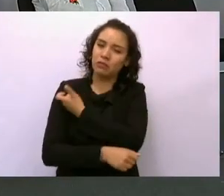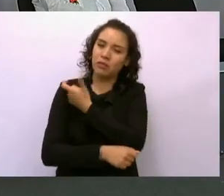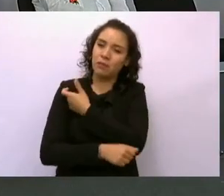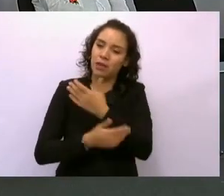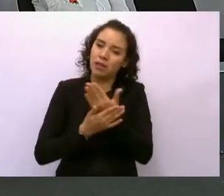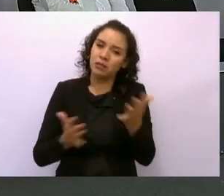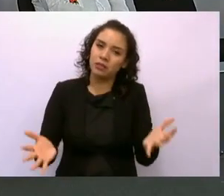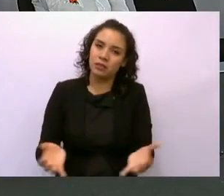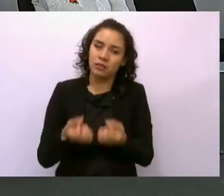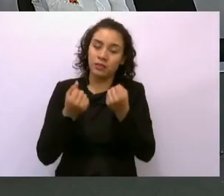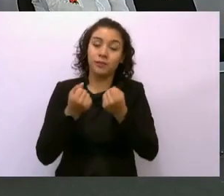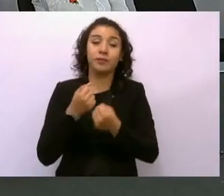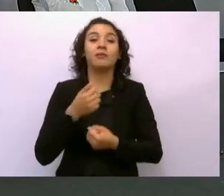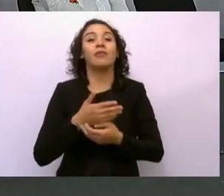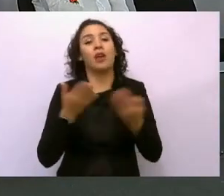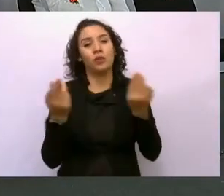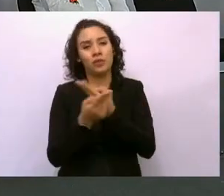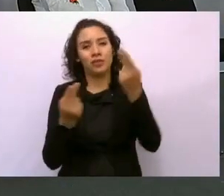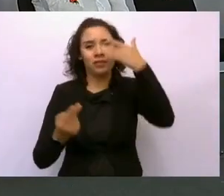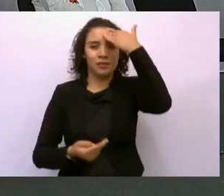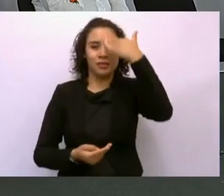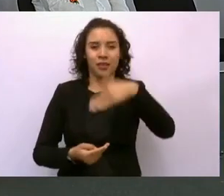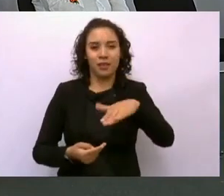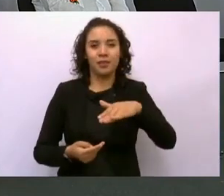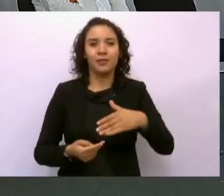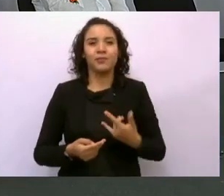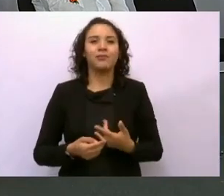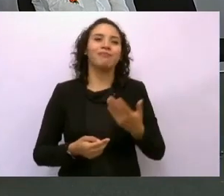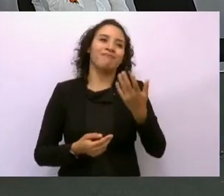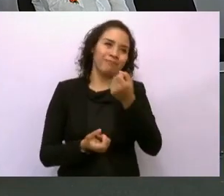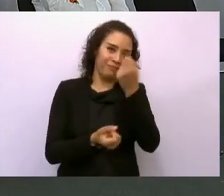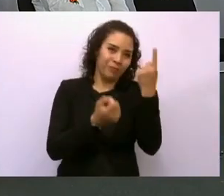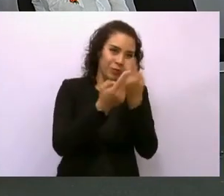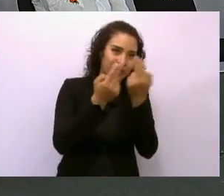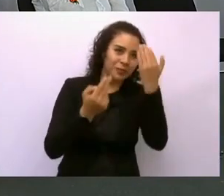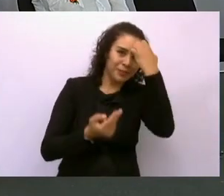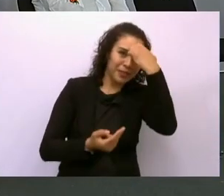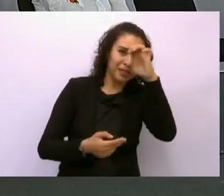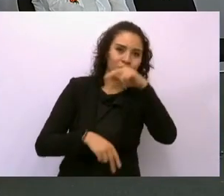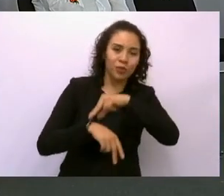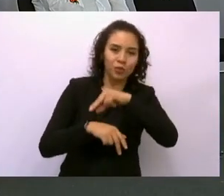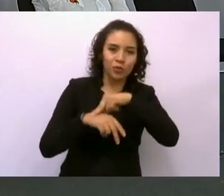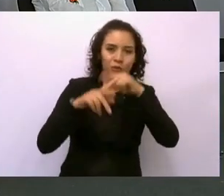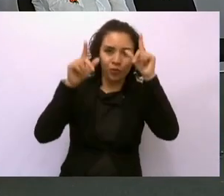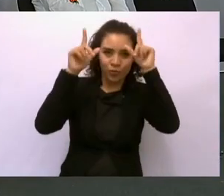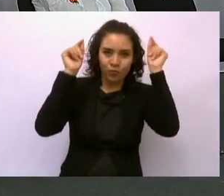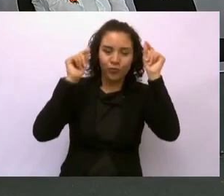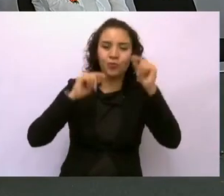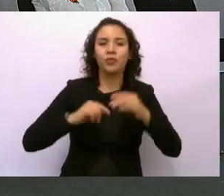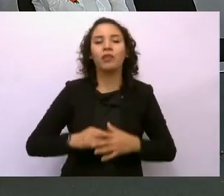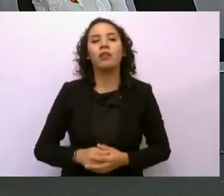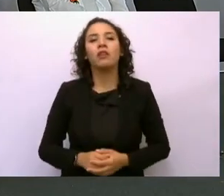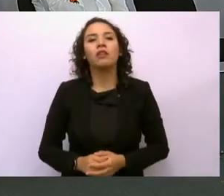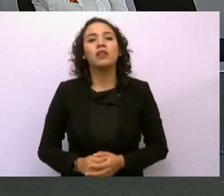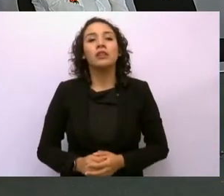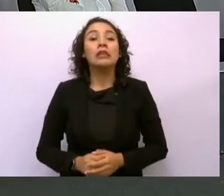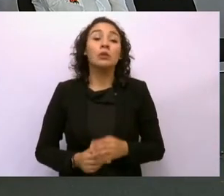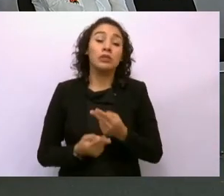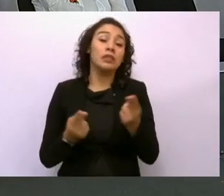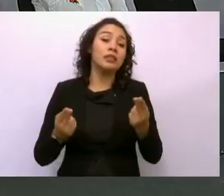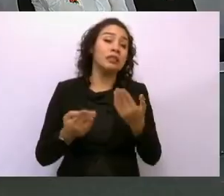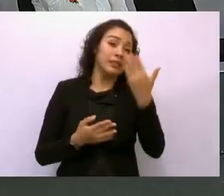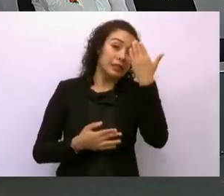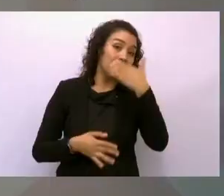Y ustedes saben, como médicos, como enfermeras, la importancia de la